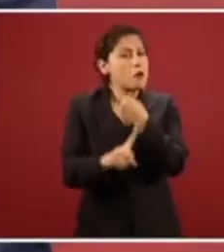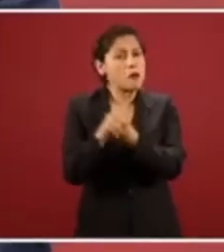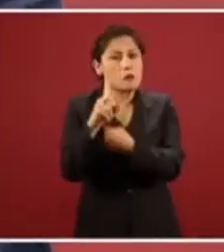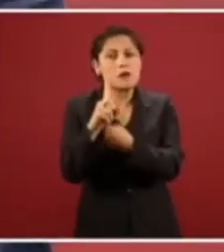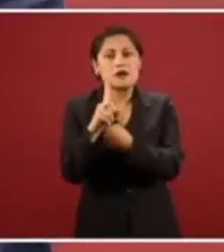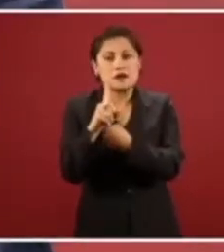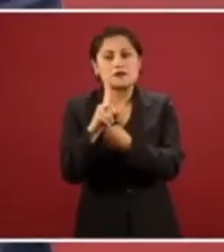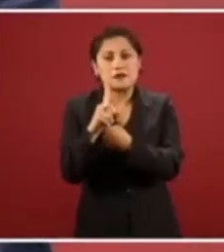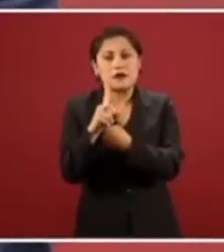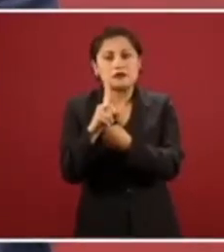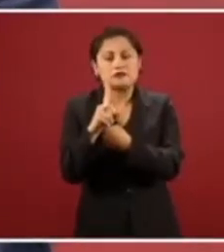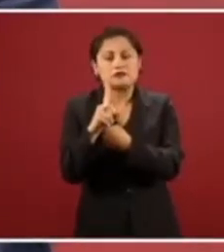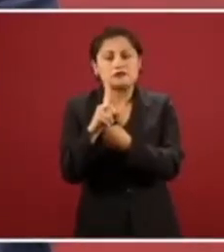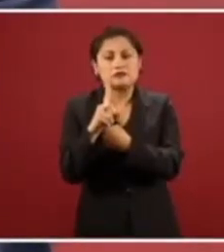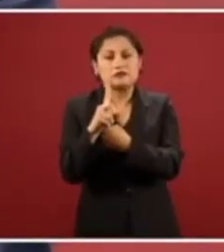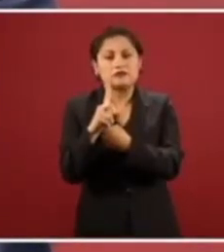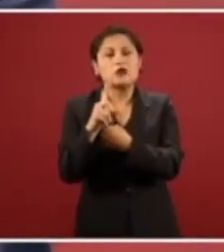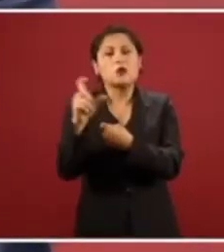de la desigualdad